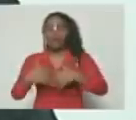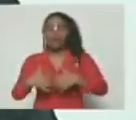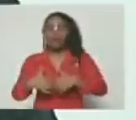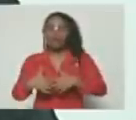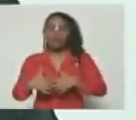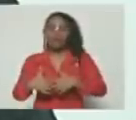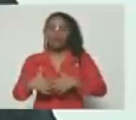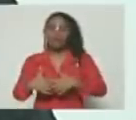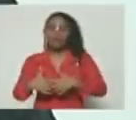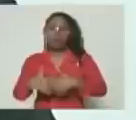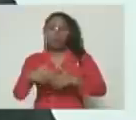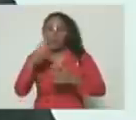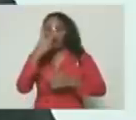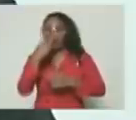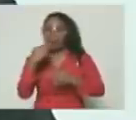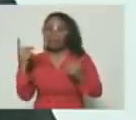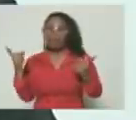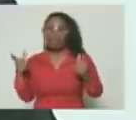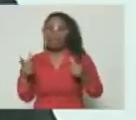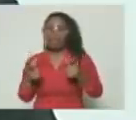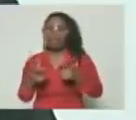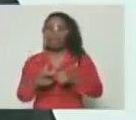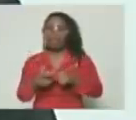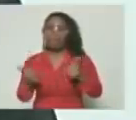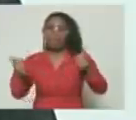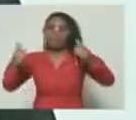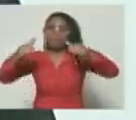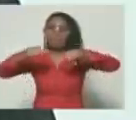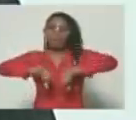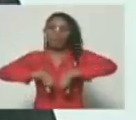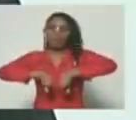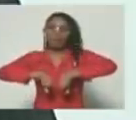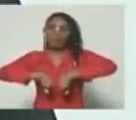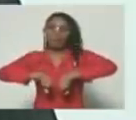han empobrecido al obrero,